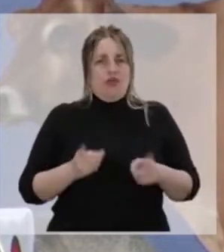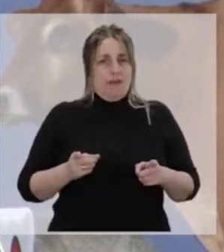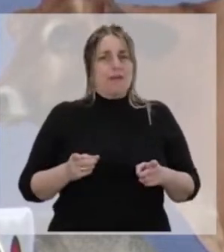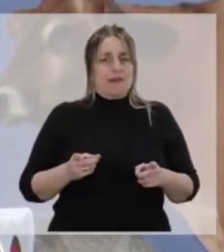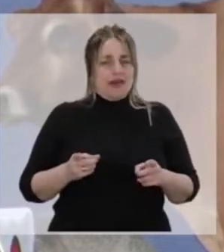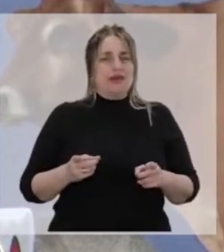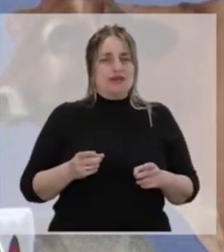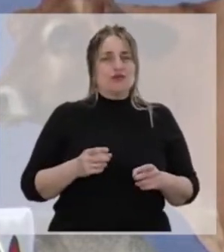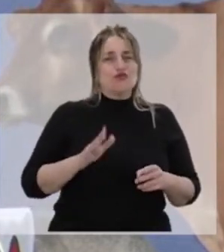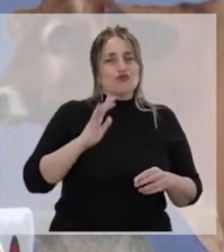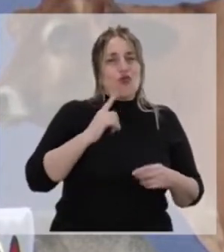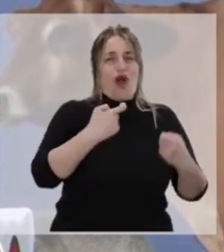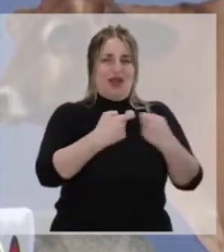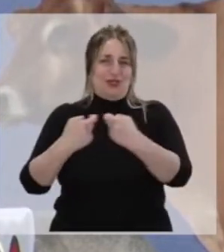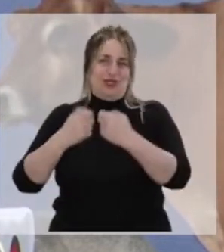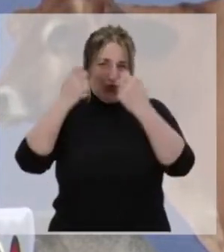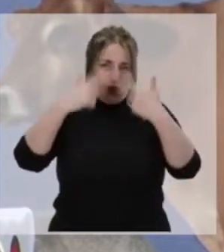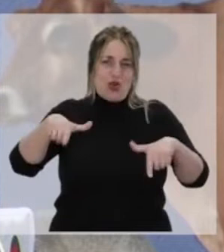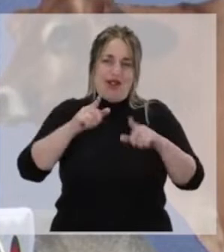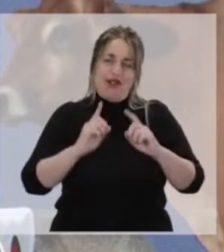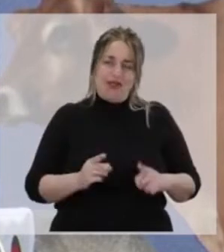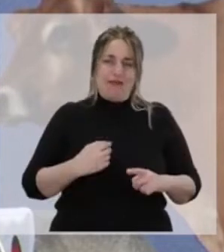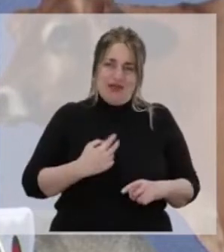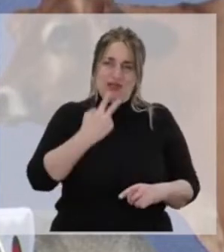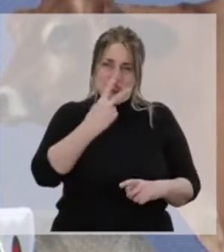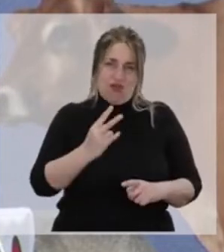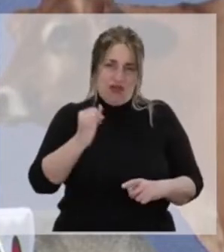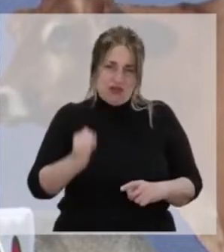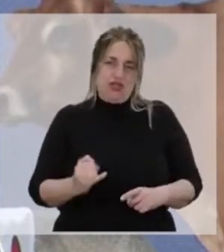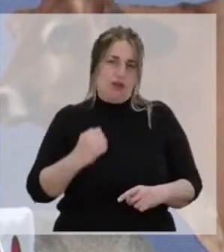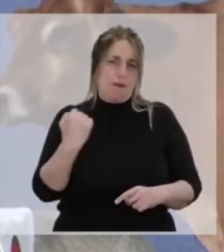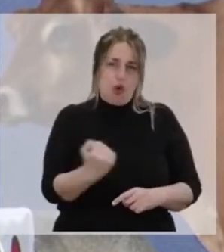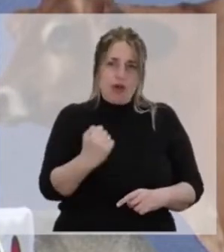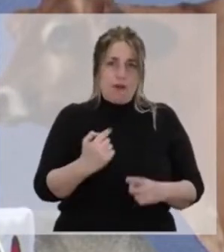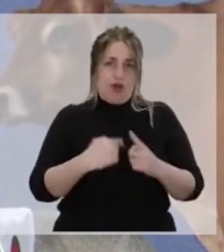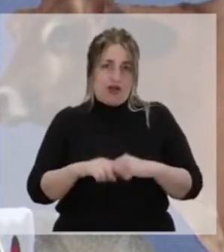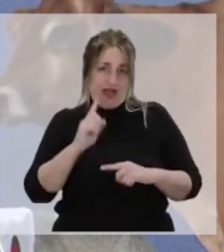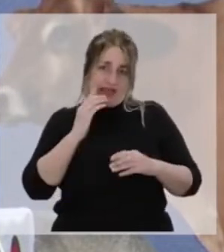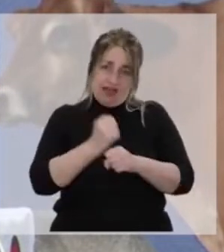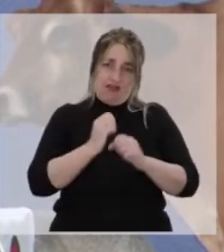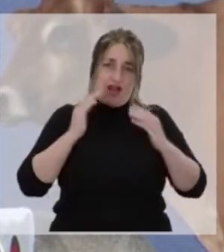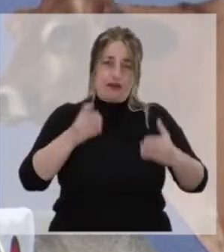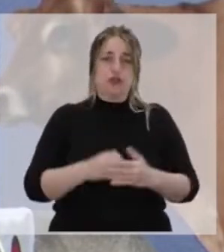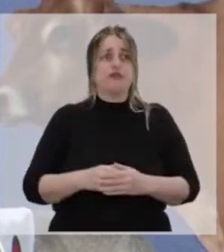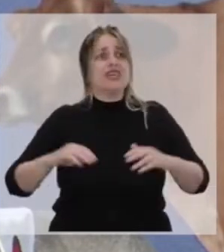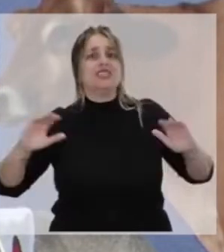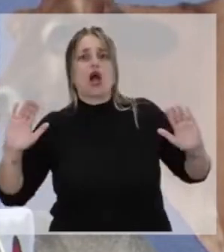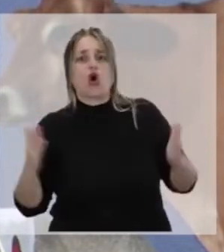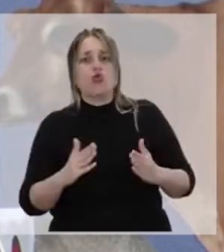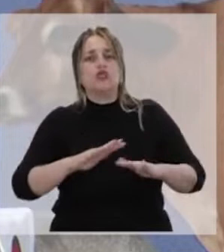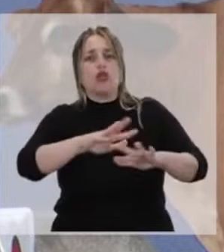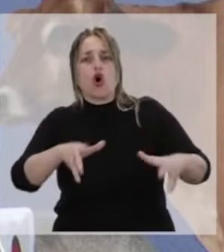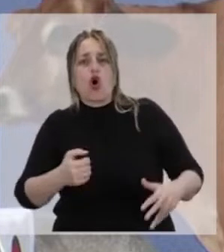de las sociedades rurales fue tenido en cuenta se ha reducido el abigeato y es